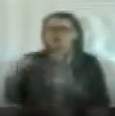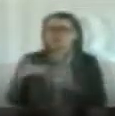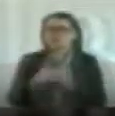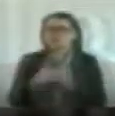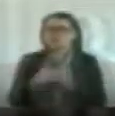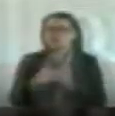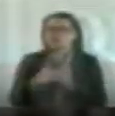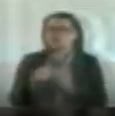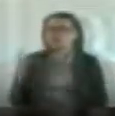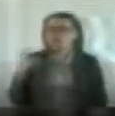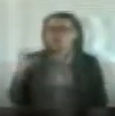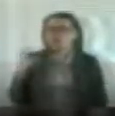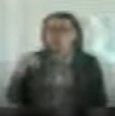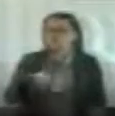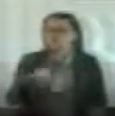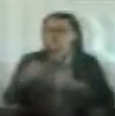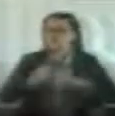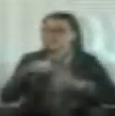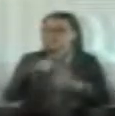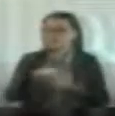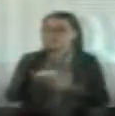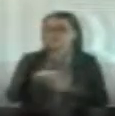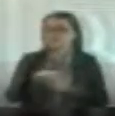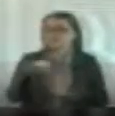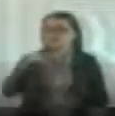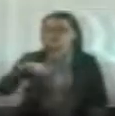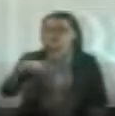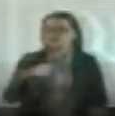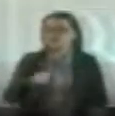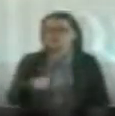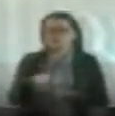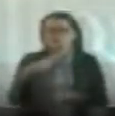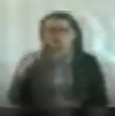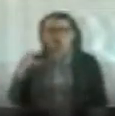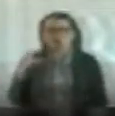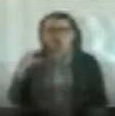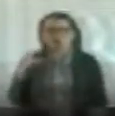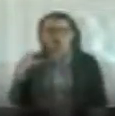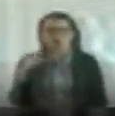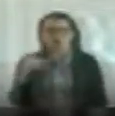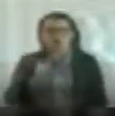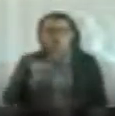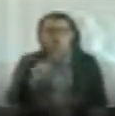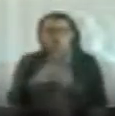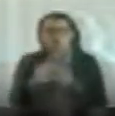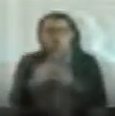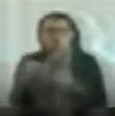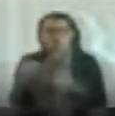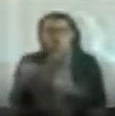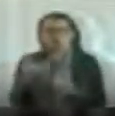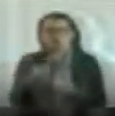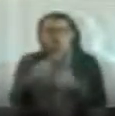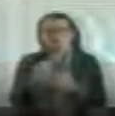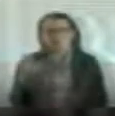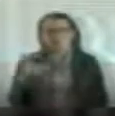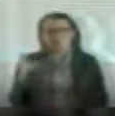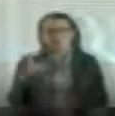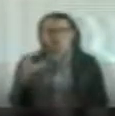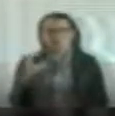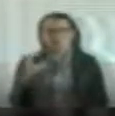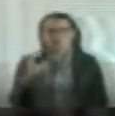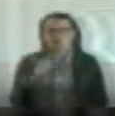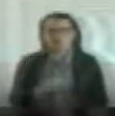nosotros. Aquí en esta región del sur viven miles. En cualquier barrio usted va y consigue la familia colombiana aquí y la familia colombiana